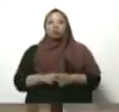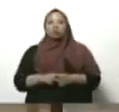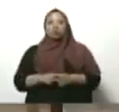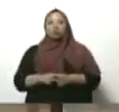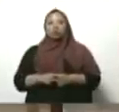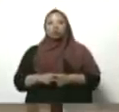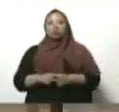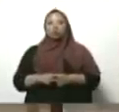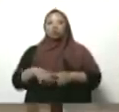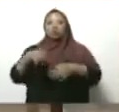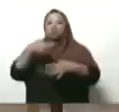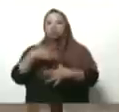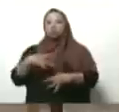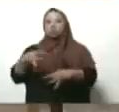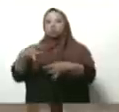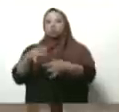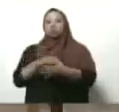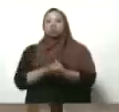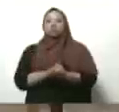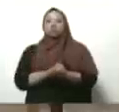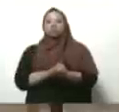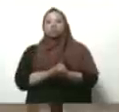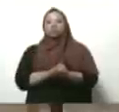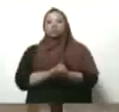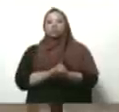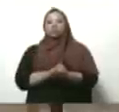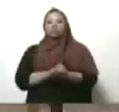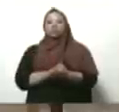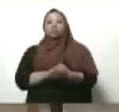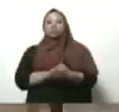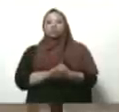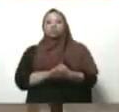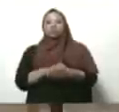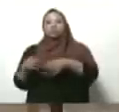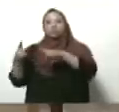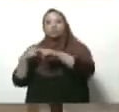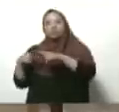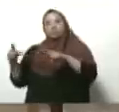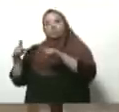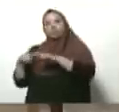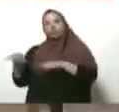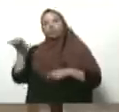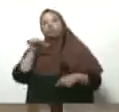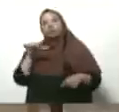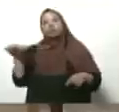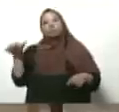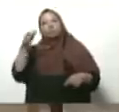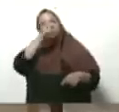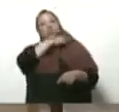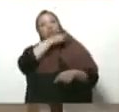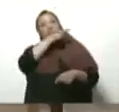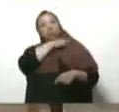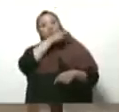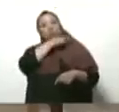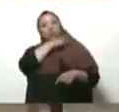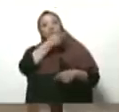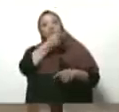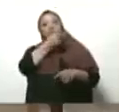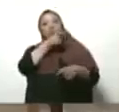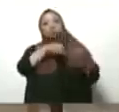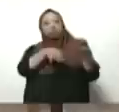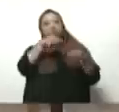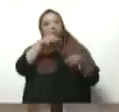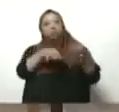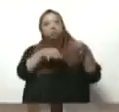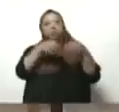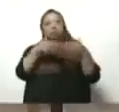hemos instruido hace ya varias semanas a que directores como lo dije fiscales